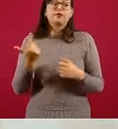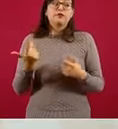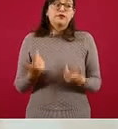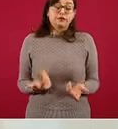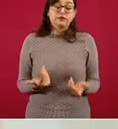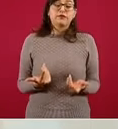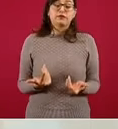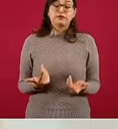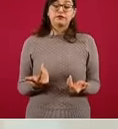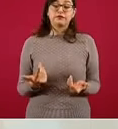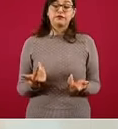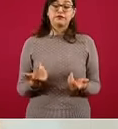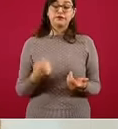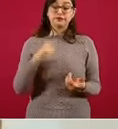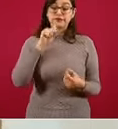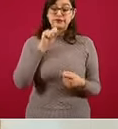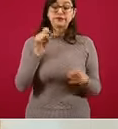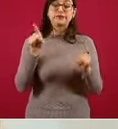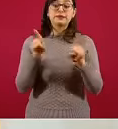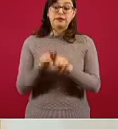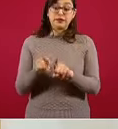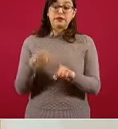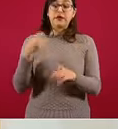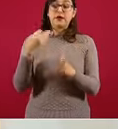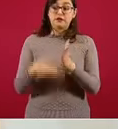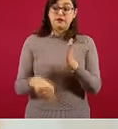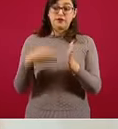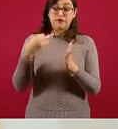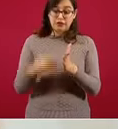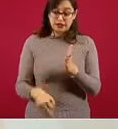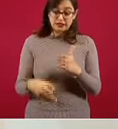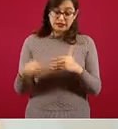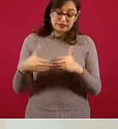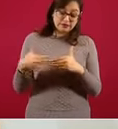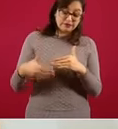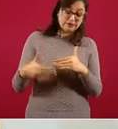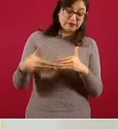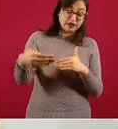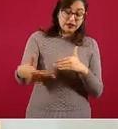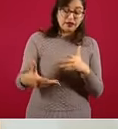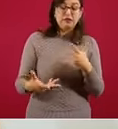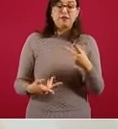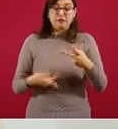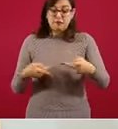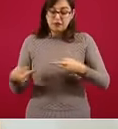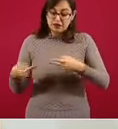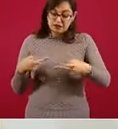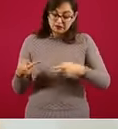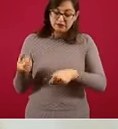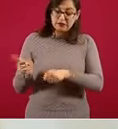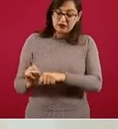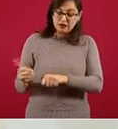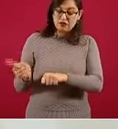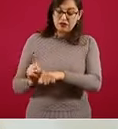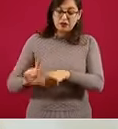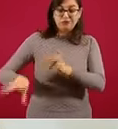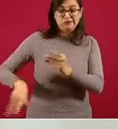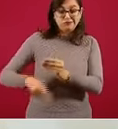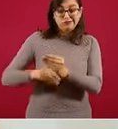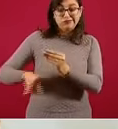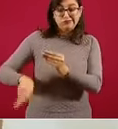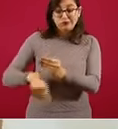Y aún ahí tenemos también el plan progresivo de cómo cada institución va a ir incorporando día con día. Entonces la estimación de camas de hoy